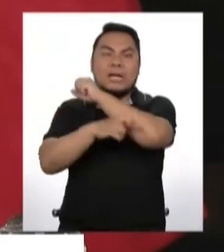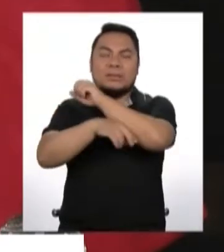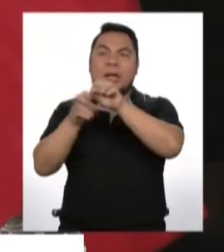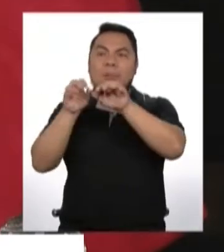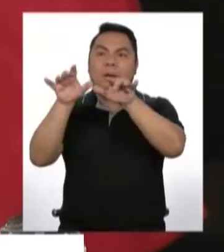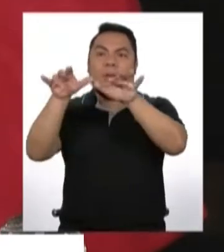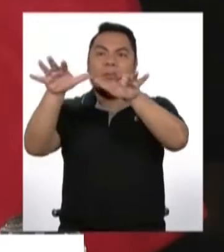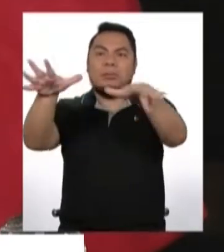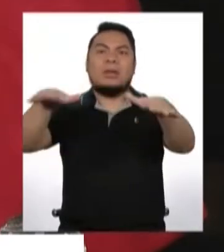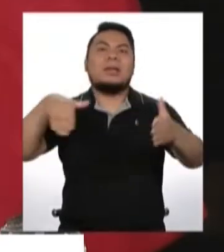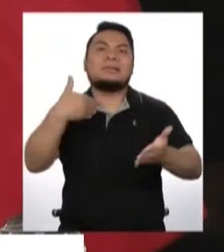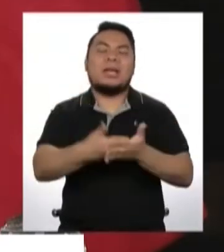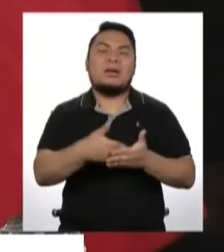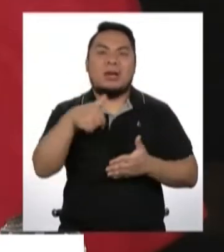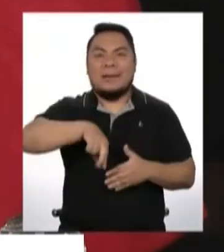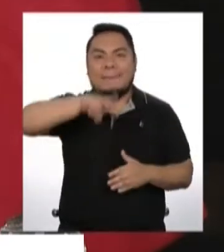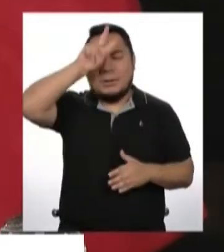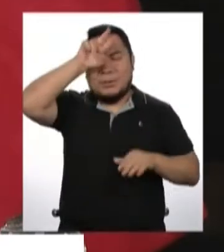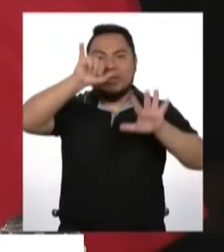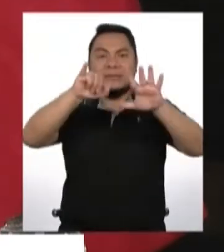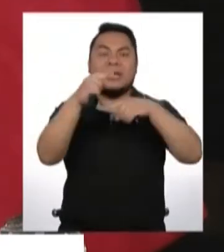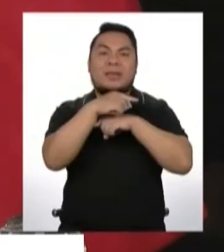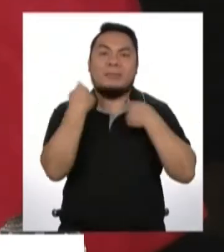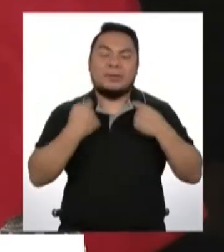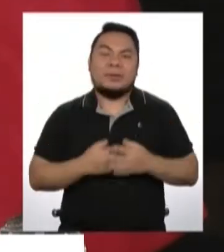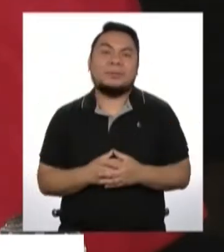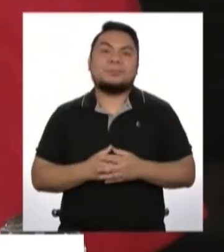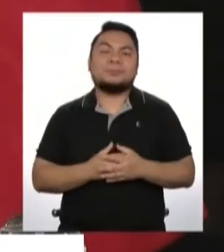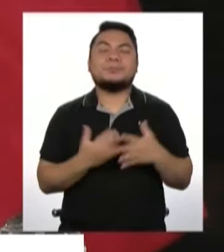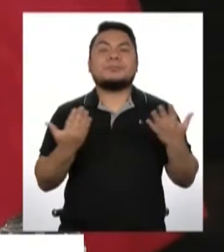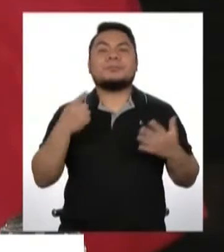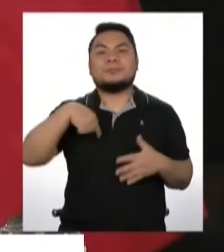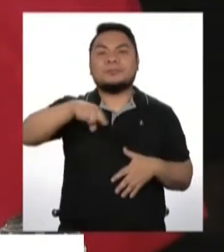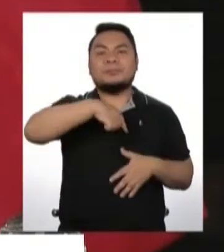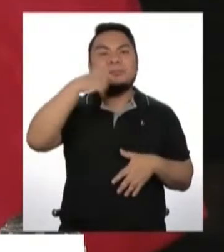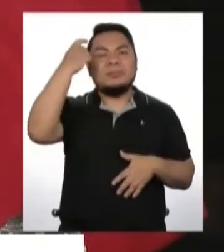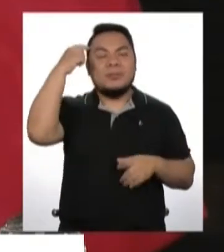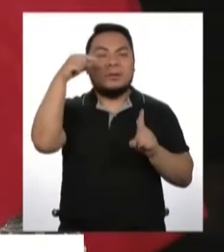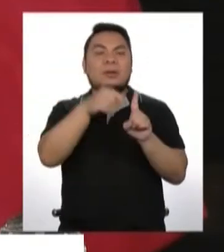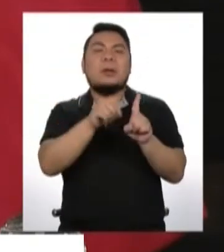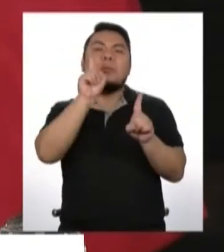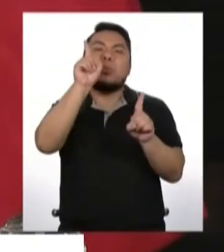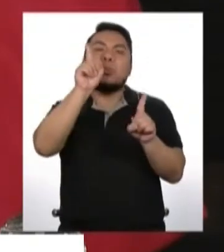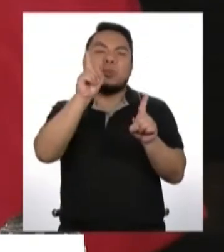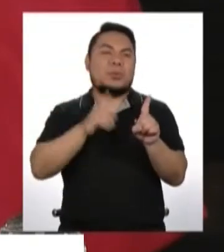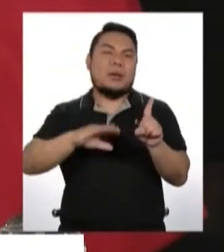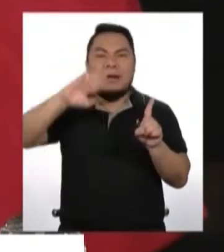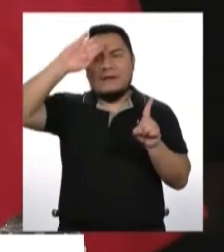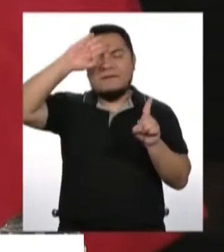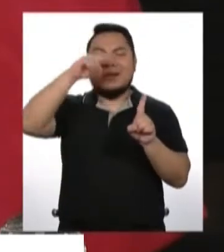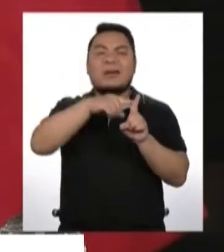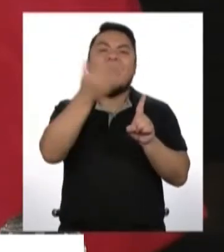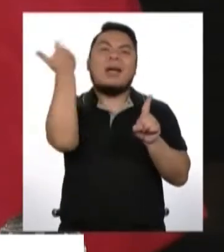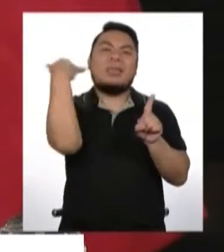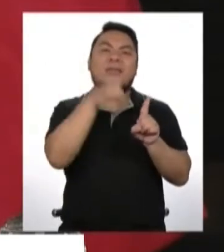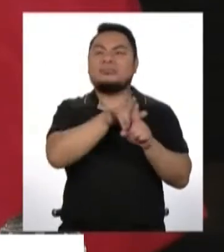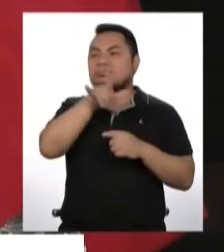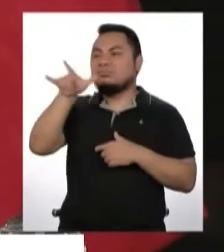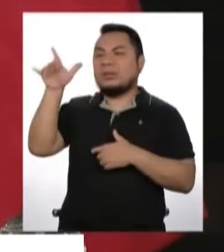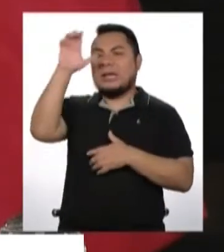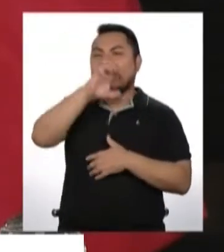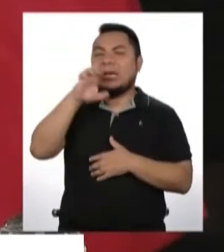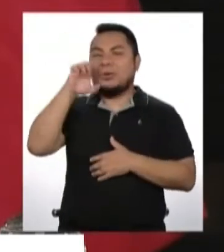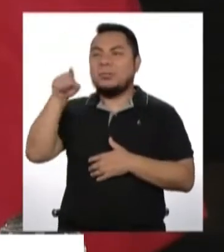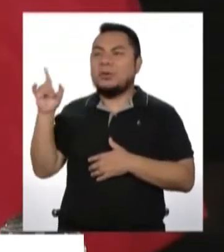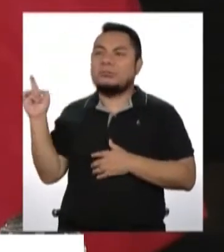6 de marzo. Y cuando llegó, como era un caso de un ciudadano que había estado en Europa,